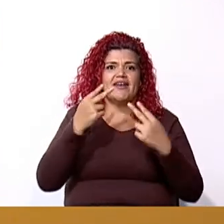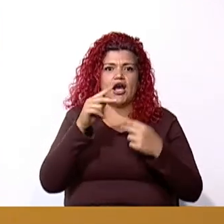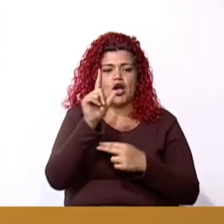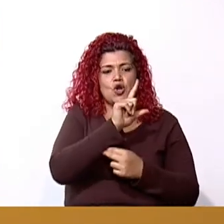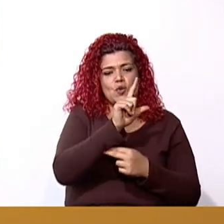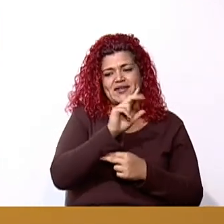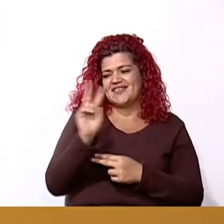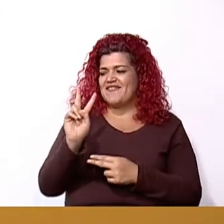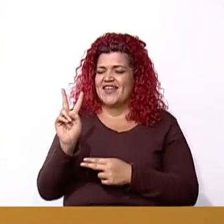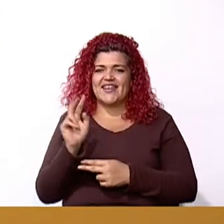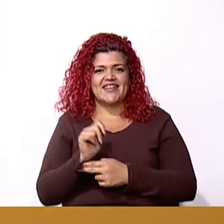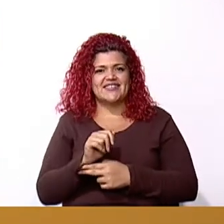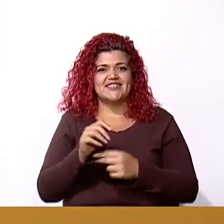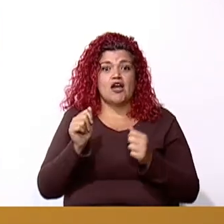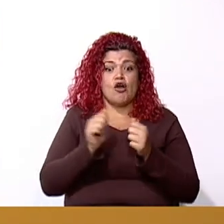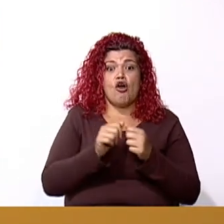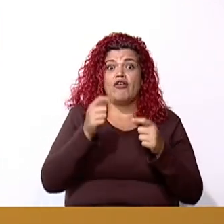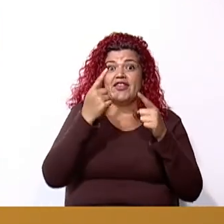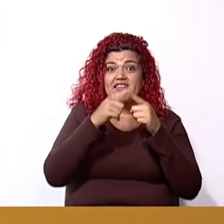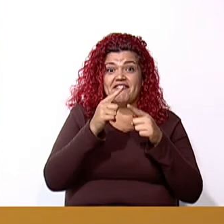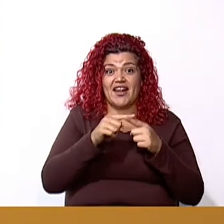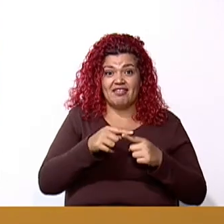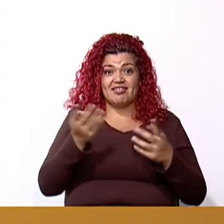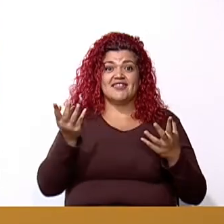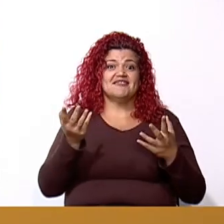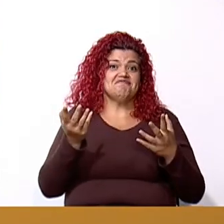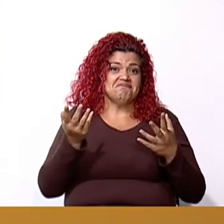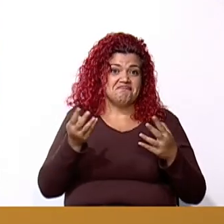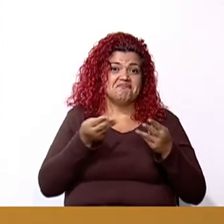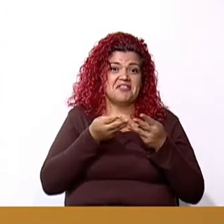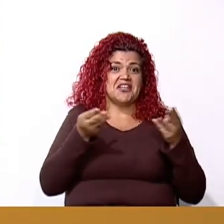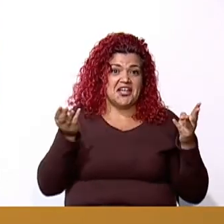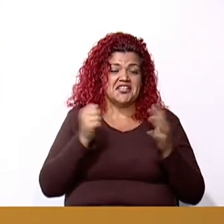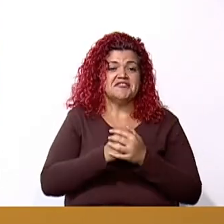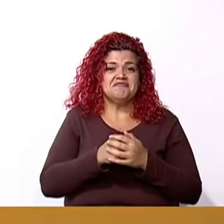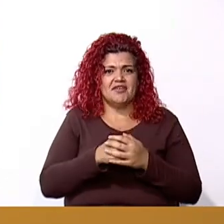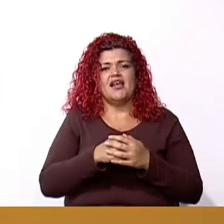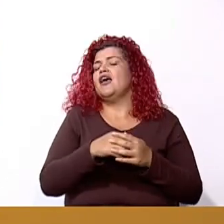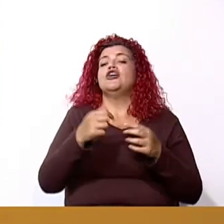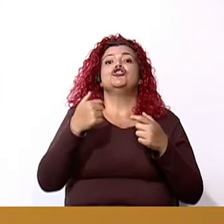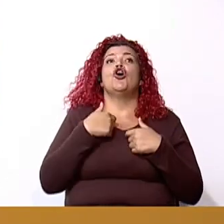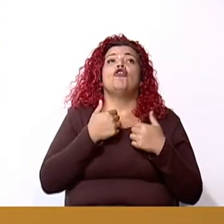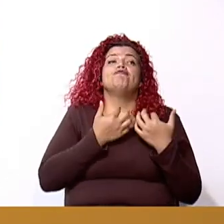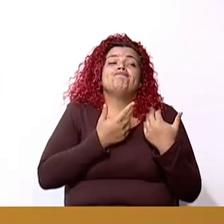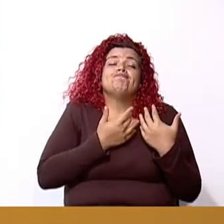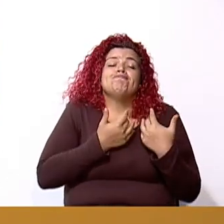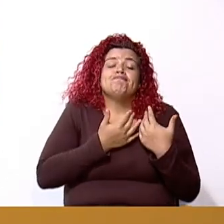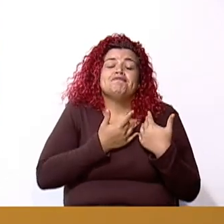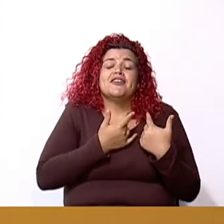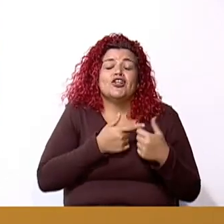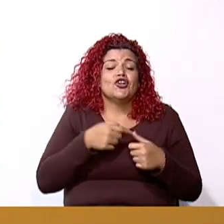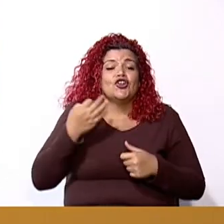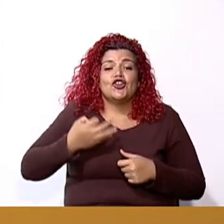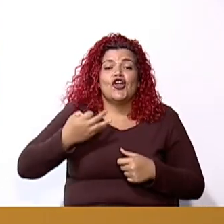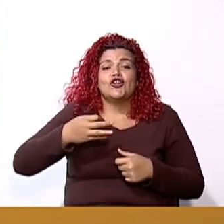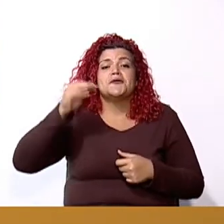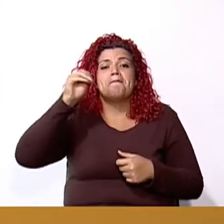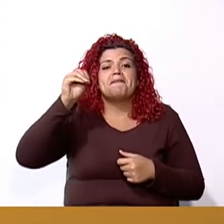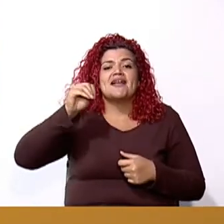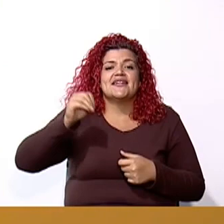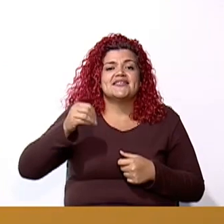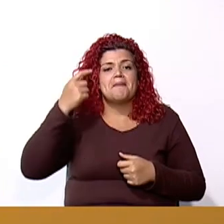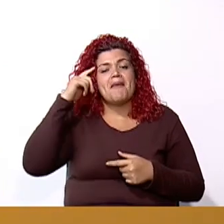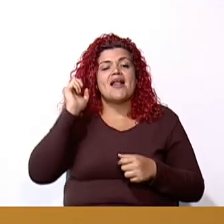lunes a viernes con las diferentes asignaturas. Y especialmente yo, que los espero todos los martes